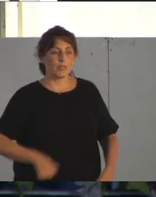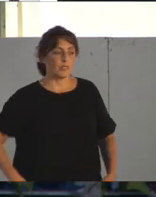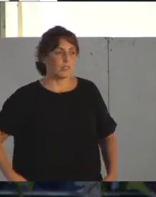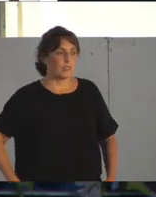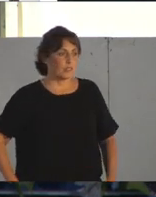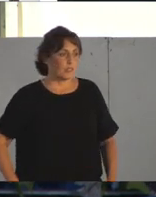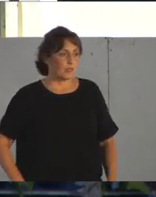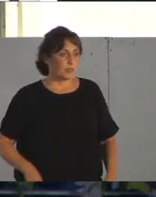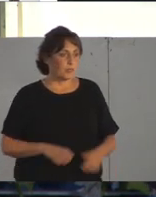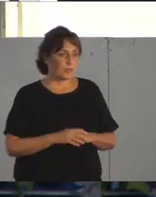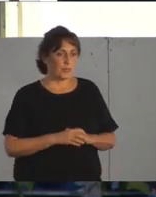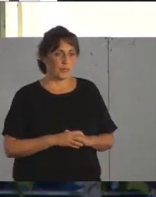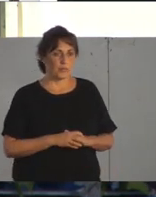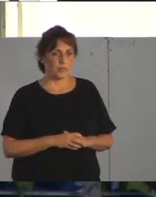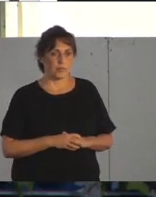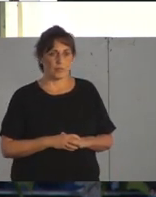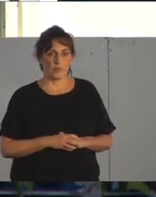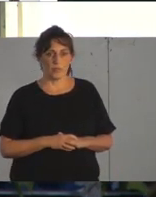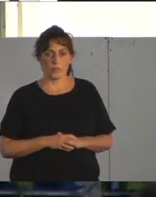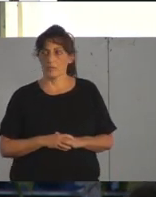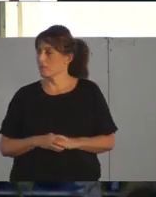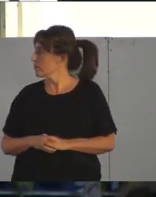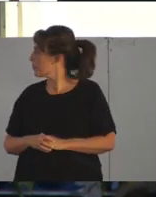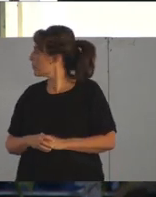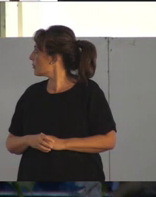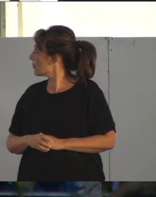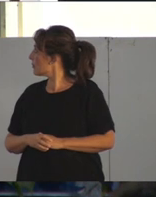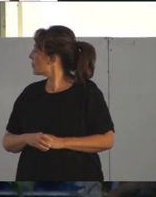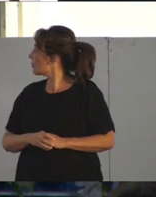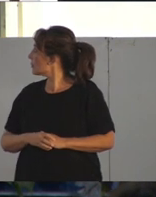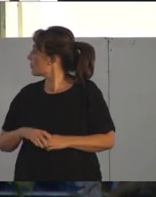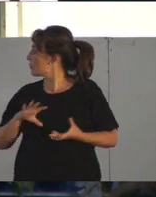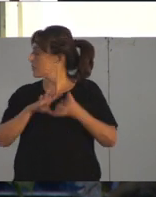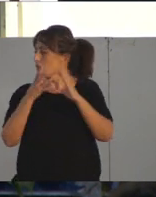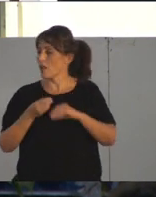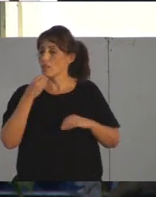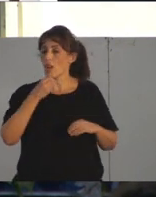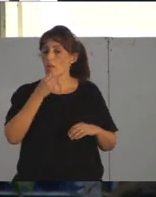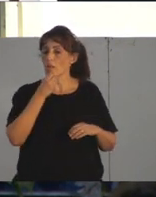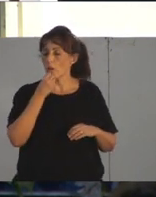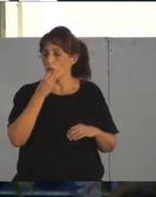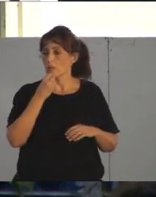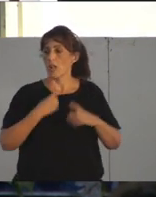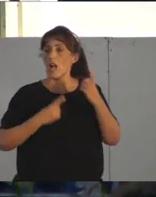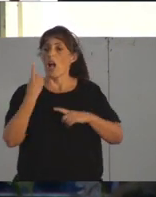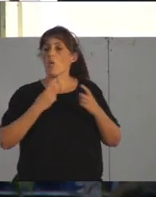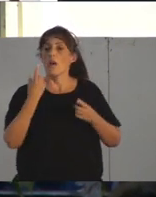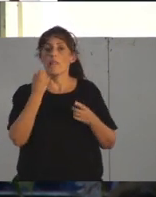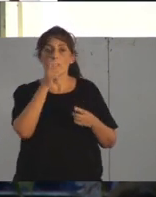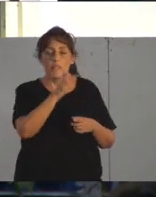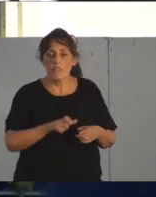En cuanto a los soportes nutricionales, están todos los módulos. Pues si a una persona le faltan proteínas o le faltan calorías, pues hay